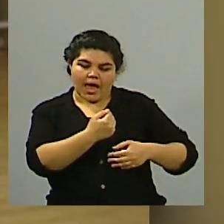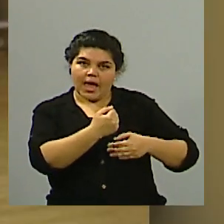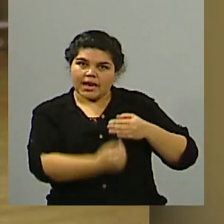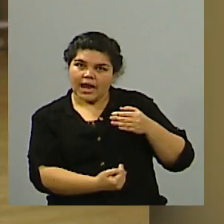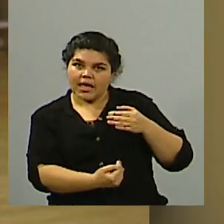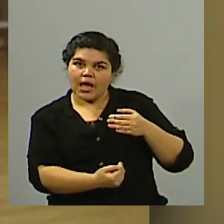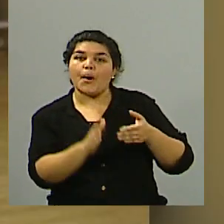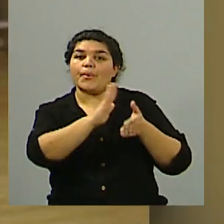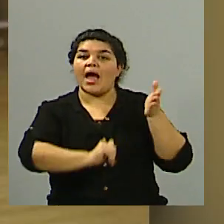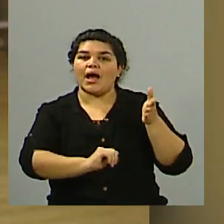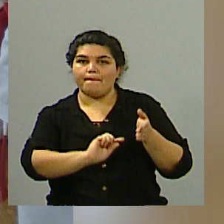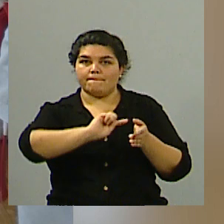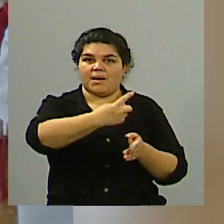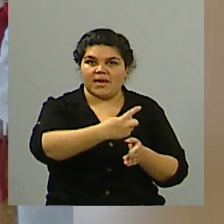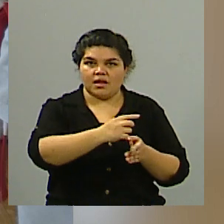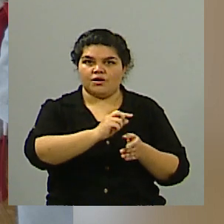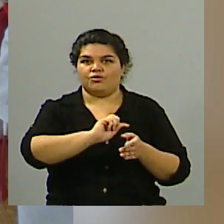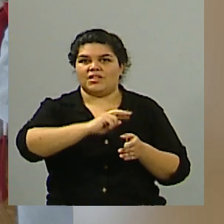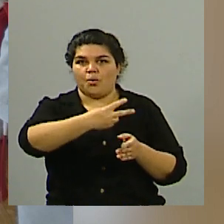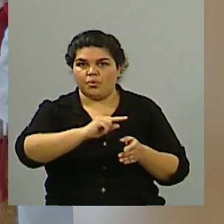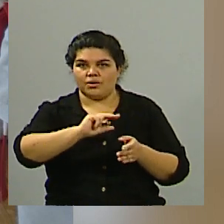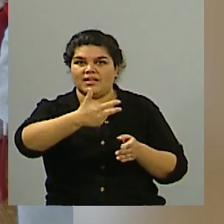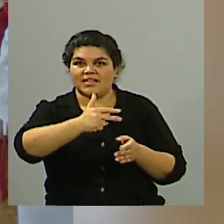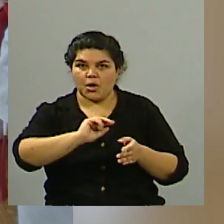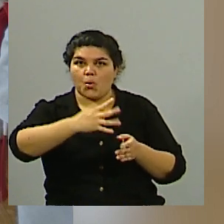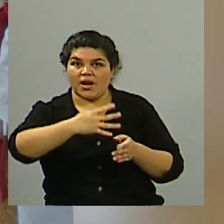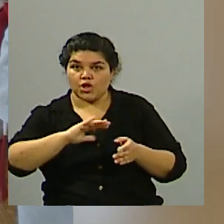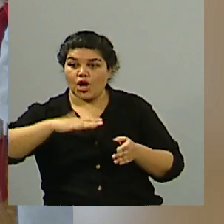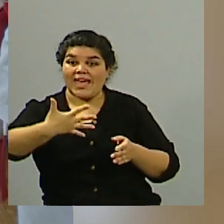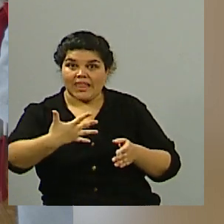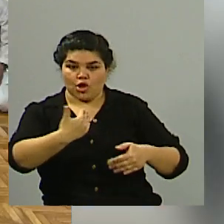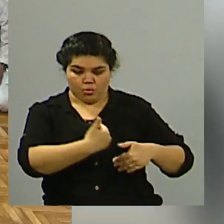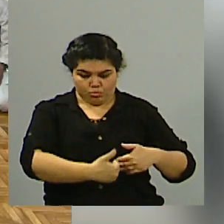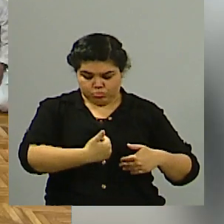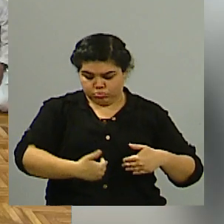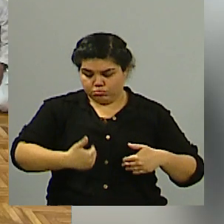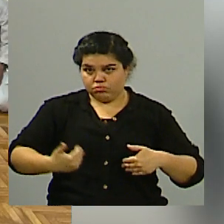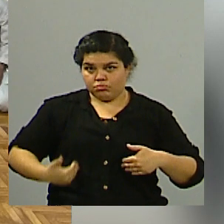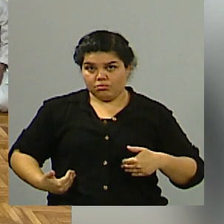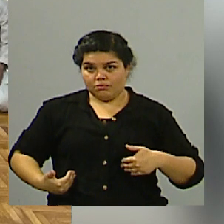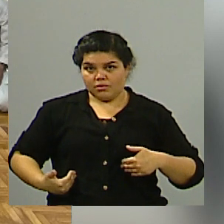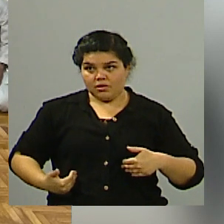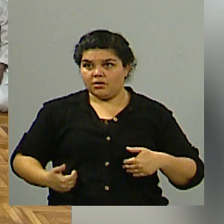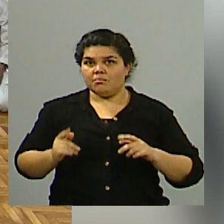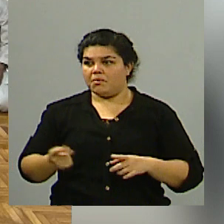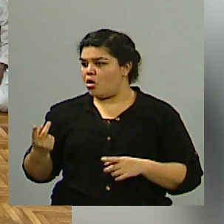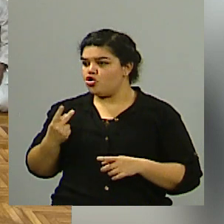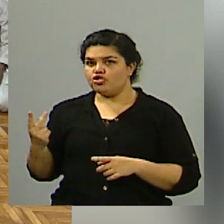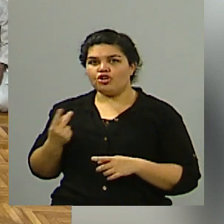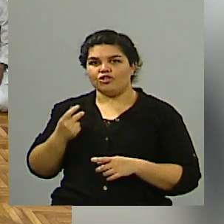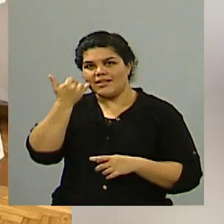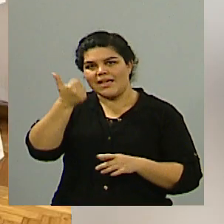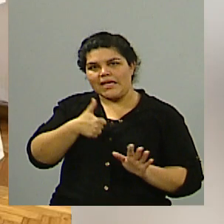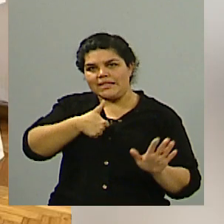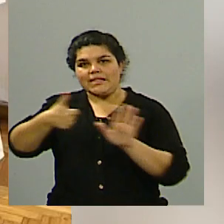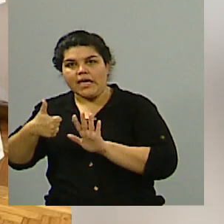el primer Dan. Y así siguiendo hasta 5 rayitas, que sería quinto Dan. Ustedes ya tienen 6. Y ahora nosotros tenemos 6, pero la sexta, en